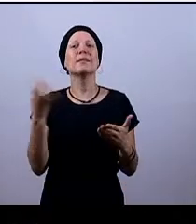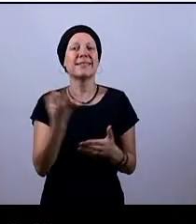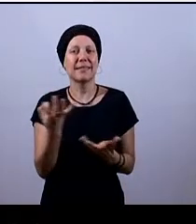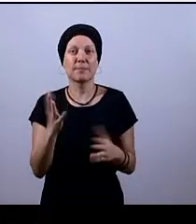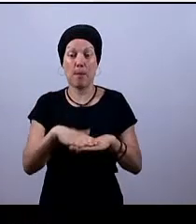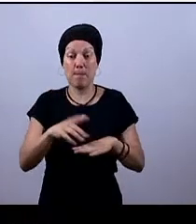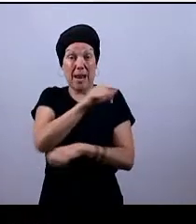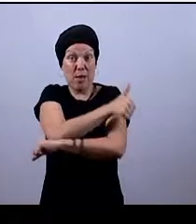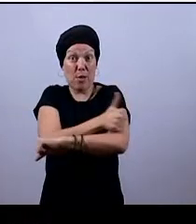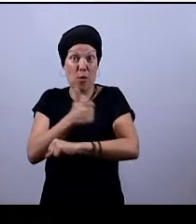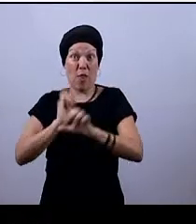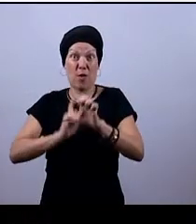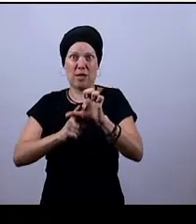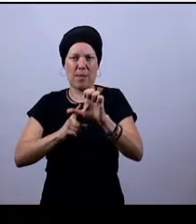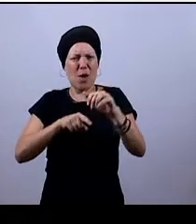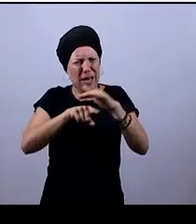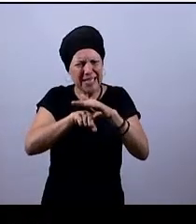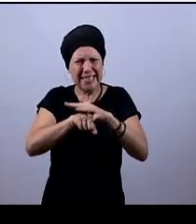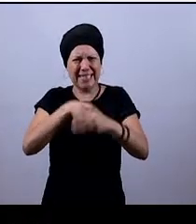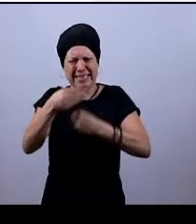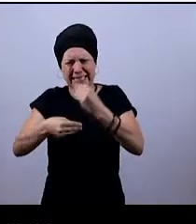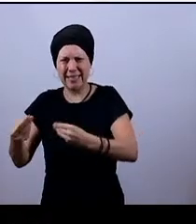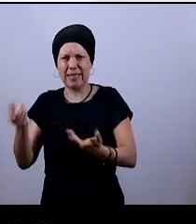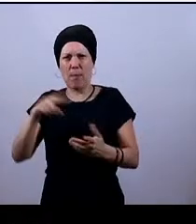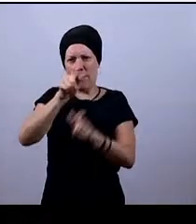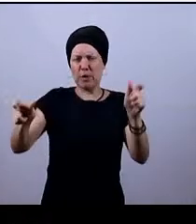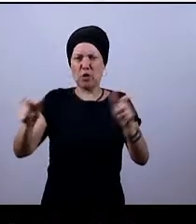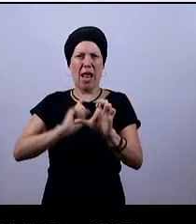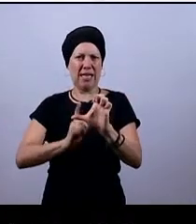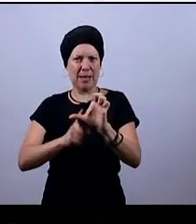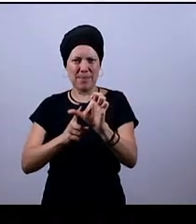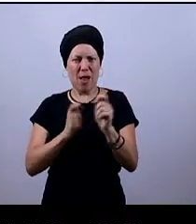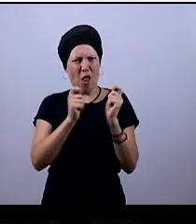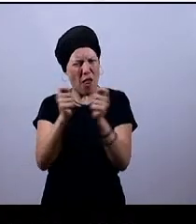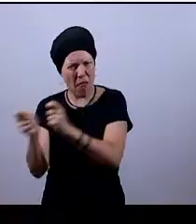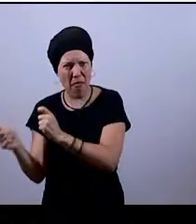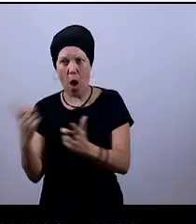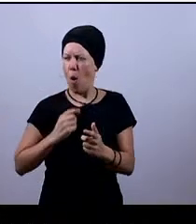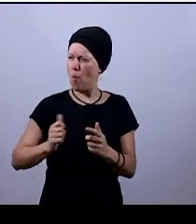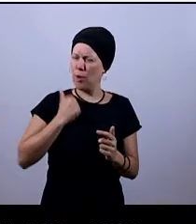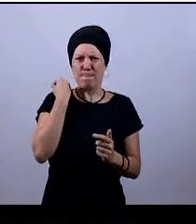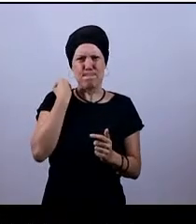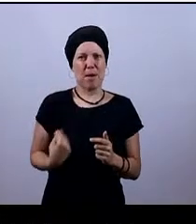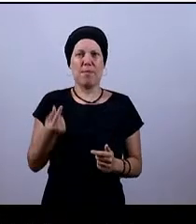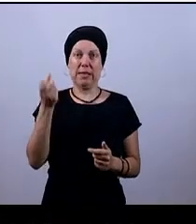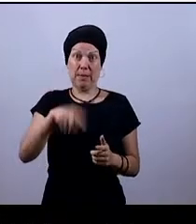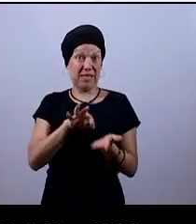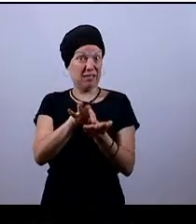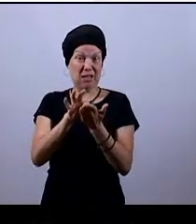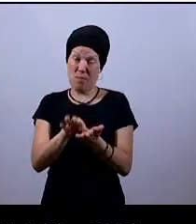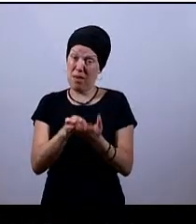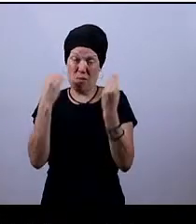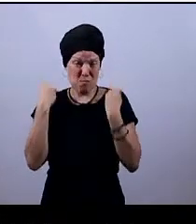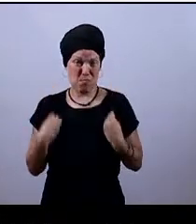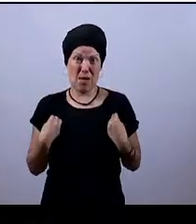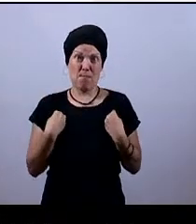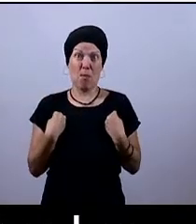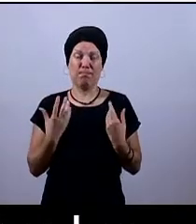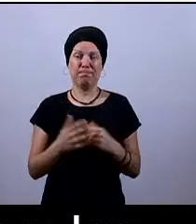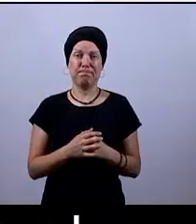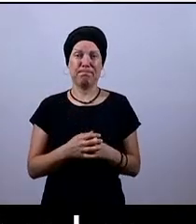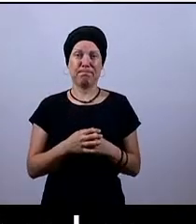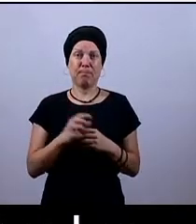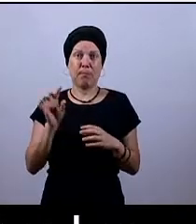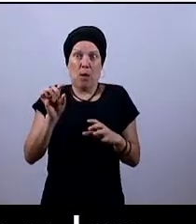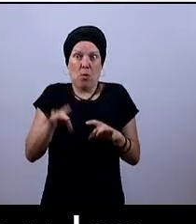para los ciudadanos extremeños, que es darle a los ciudadanos extremeños las mismas oportunidades y los mismos servicios que existen en el resto